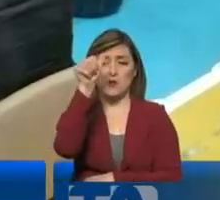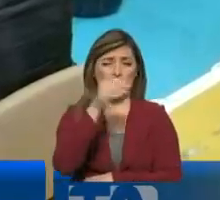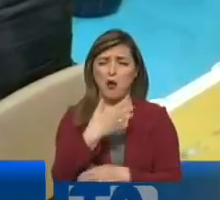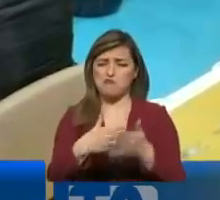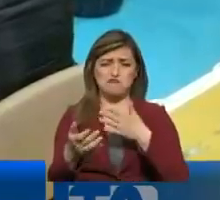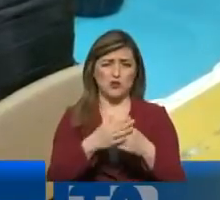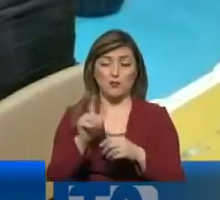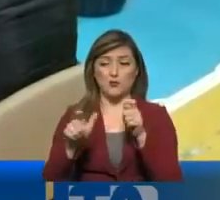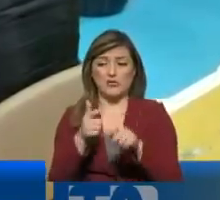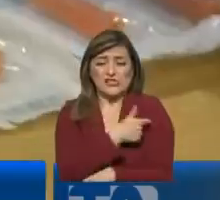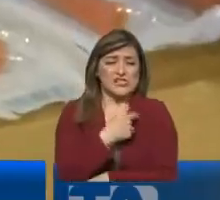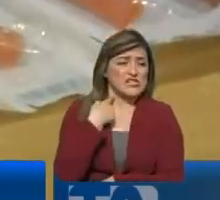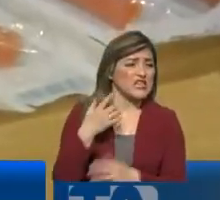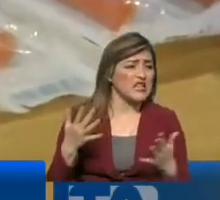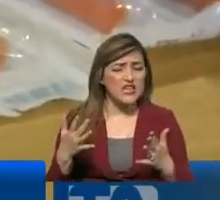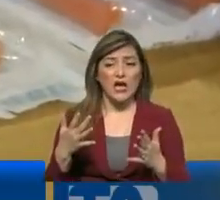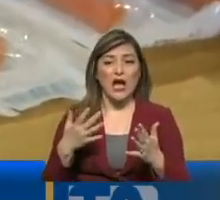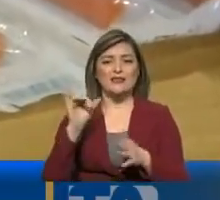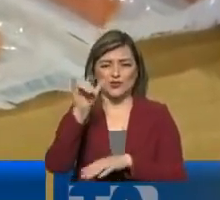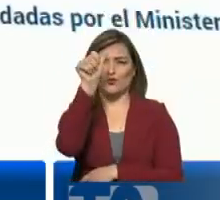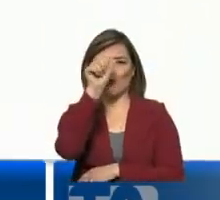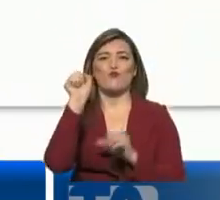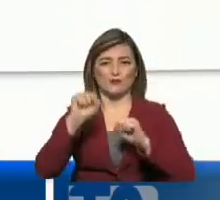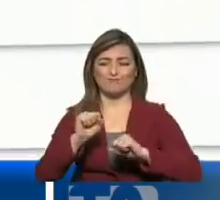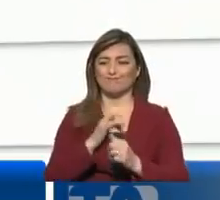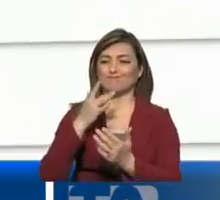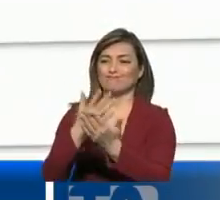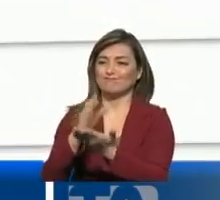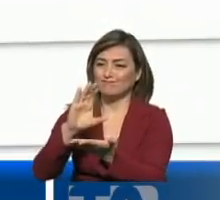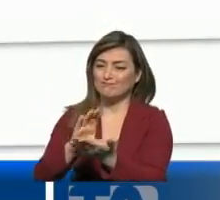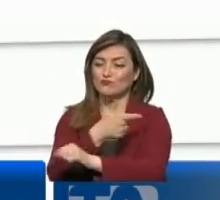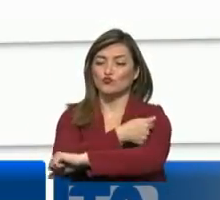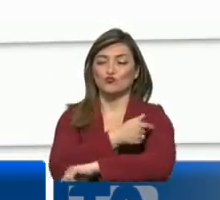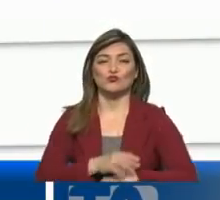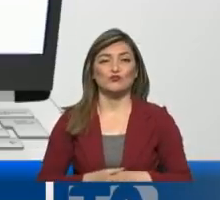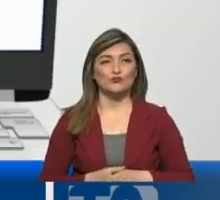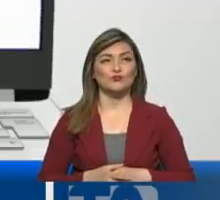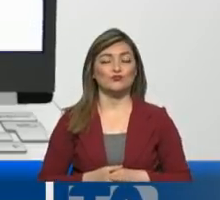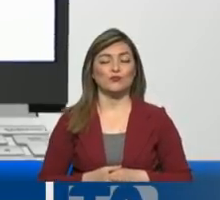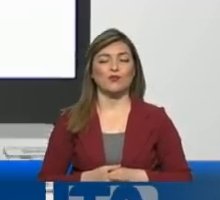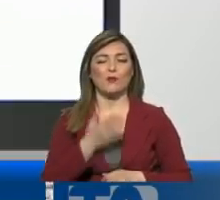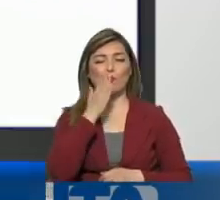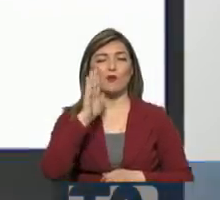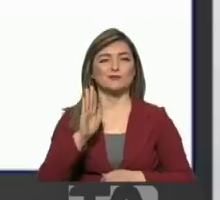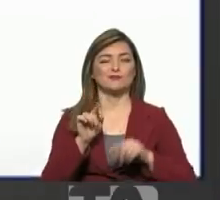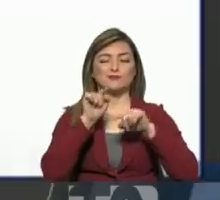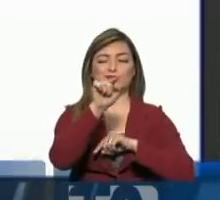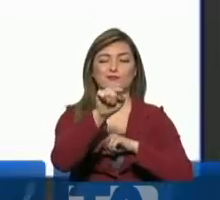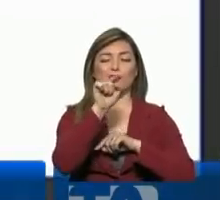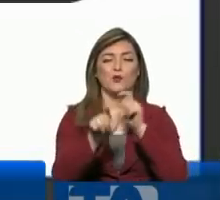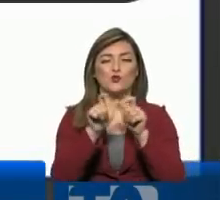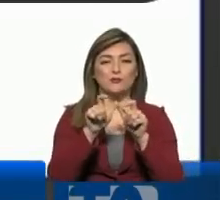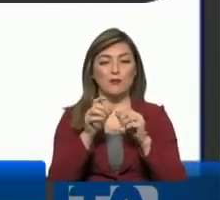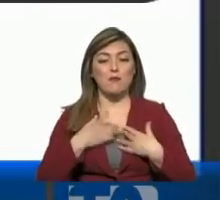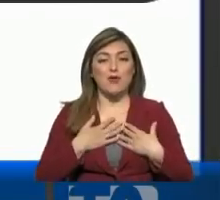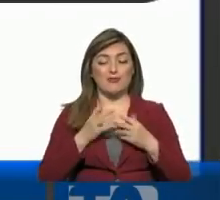esos días se atenderá a quienes quedaron rezagados. No obstante, el ofrecimiento de que se habilitaría un link para que los ciudadanos puedan actualizar sus